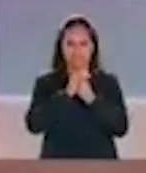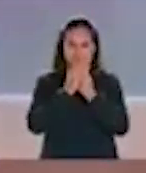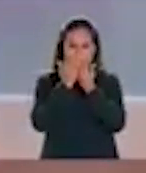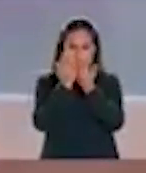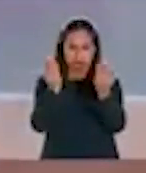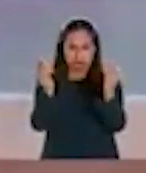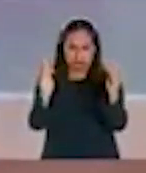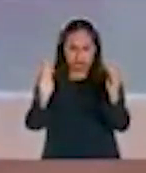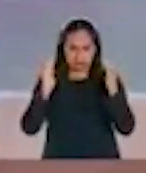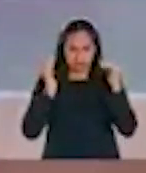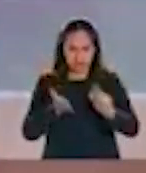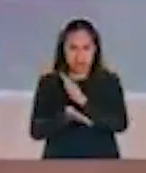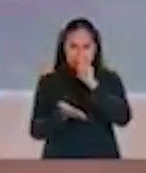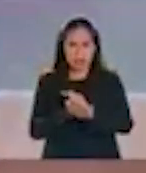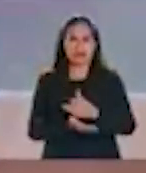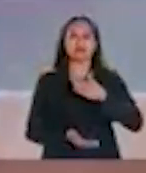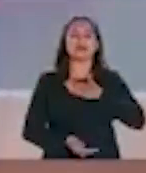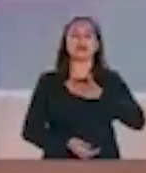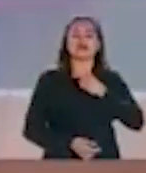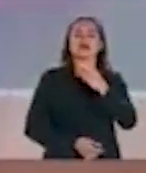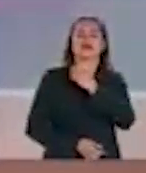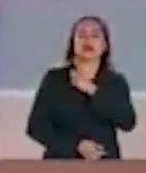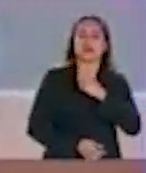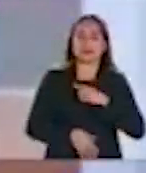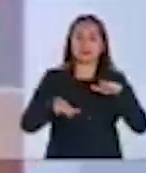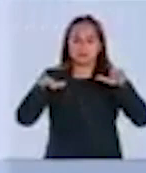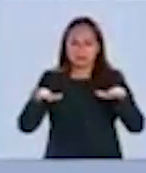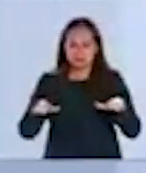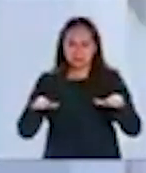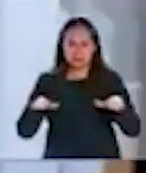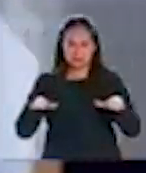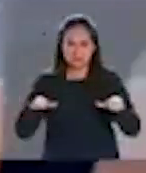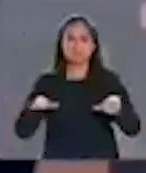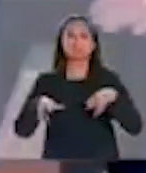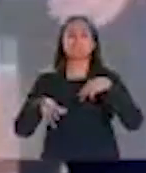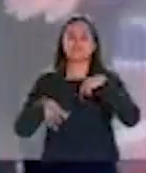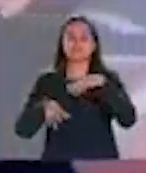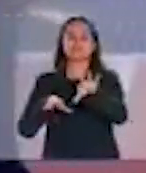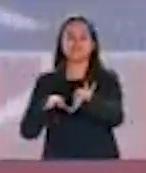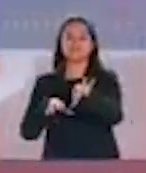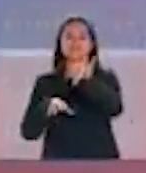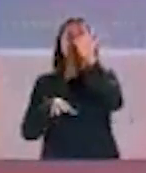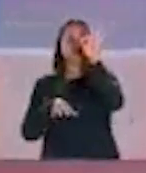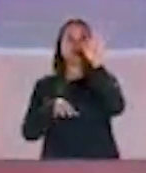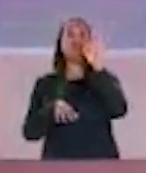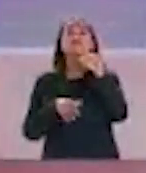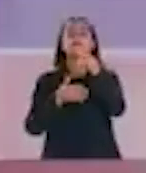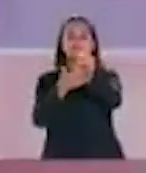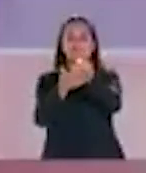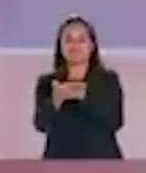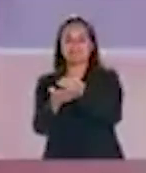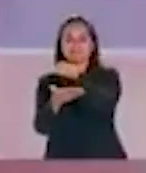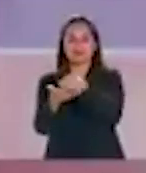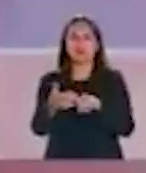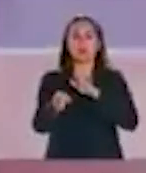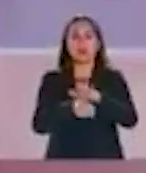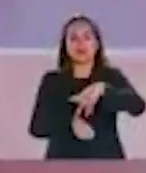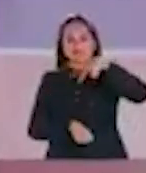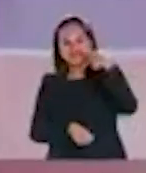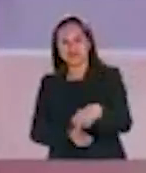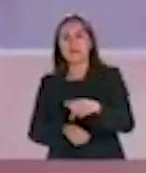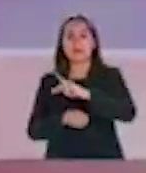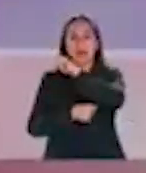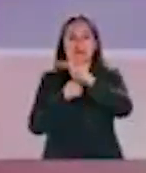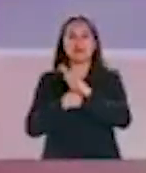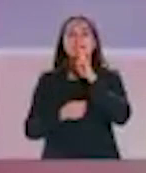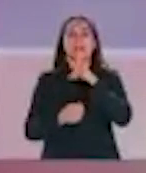estamos solos que es frente a la urbe y ahí vamos a escoger qué queremos para el país y qué queremos para nuestras familias esta es